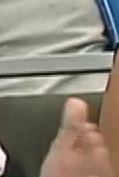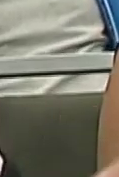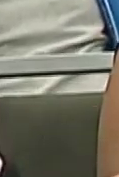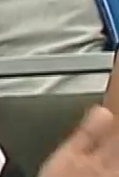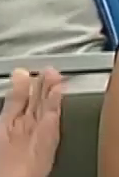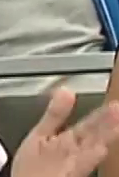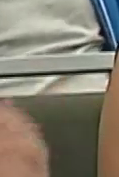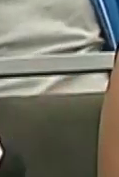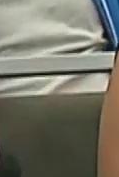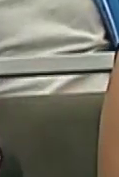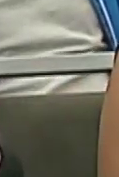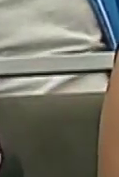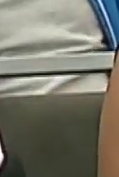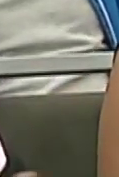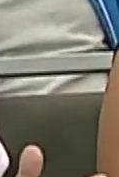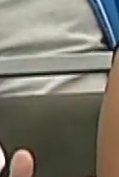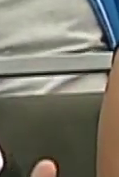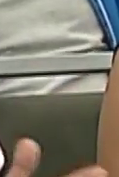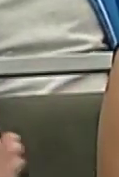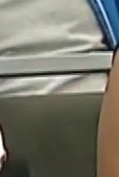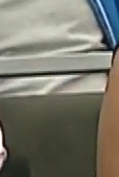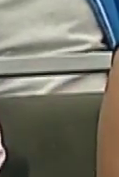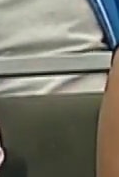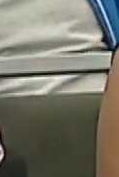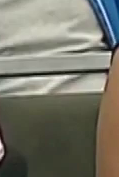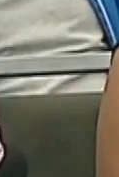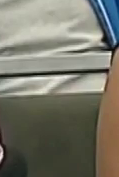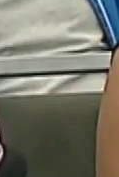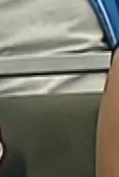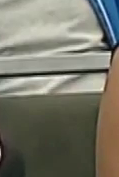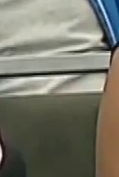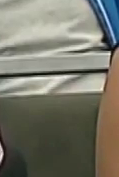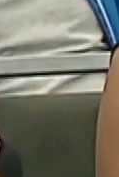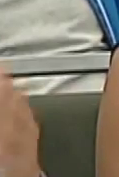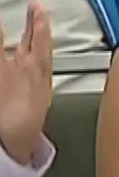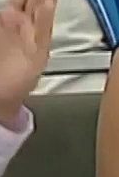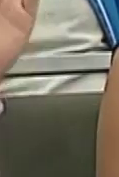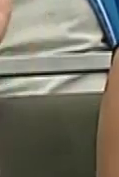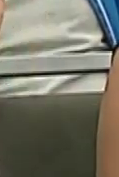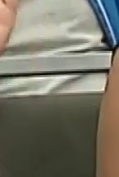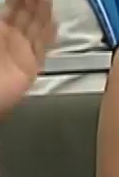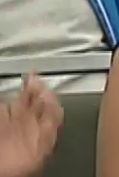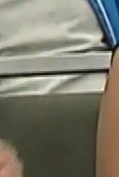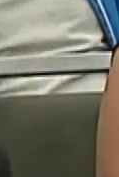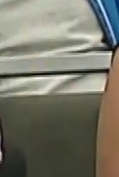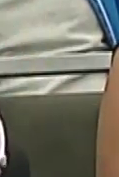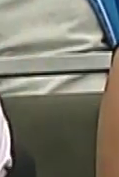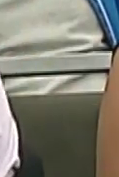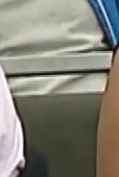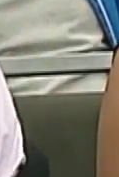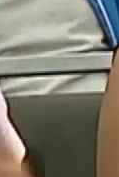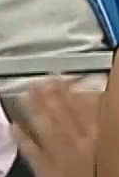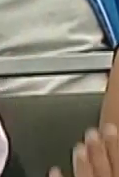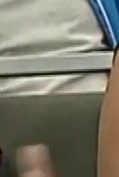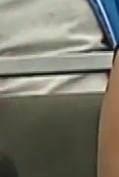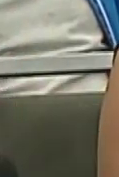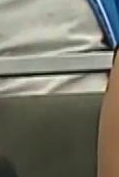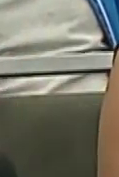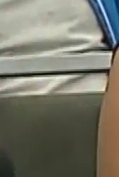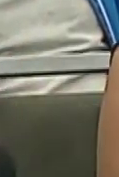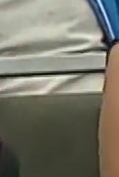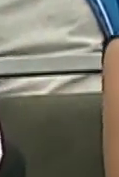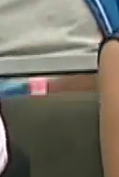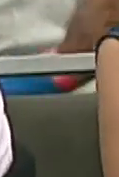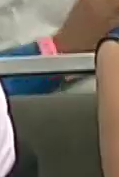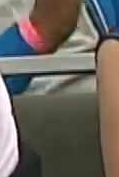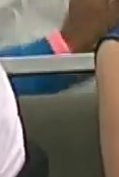procesos. Fueron parroquial, como lo estaban explicando en el pase, municipal y estadal. Se encuentra con nosotros parte de esta tropa, de este